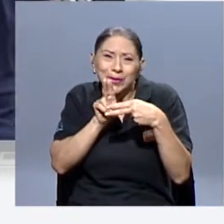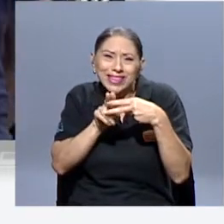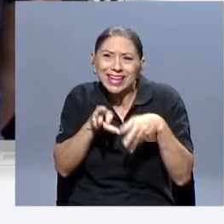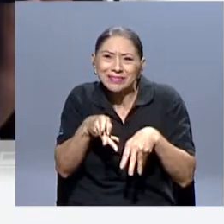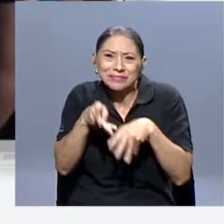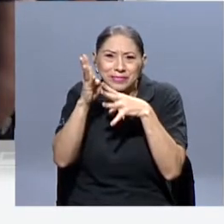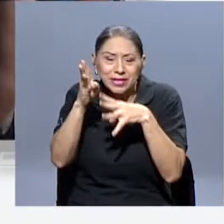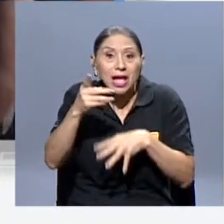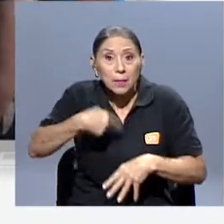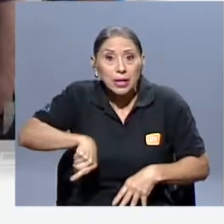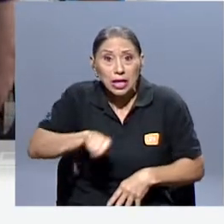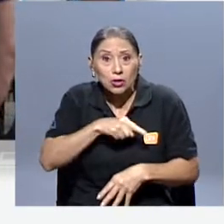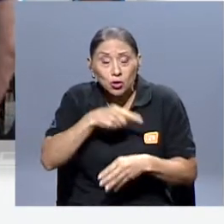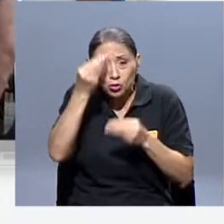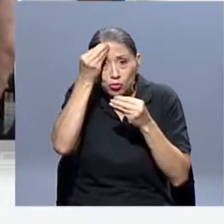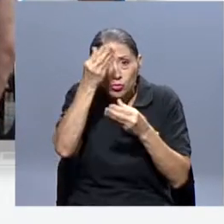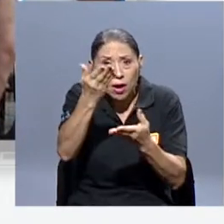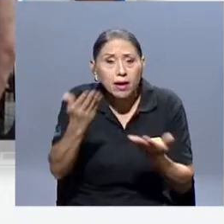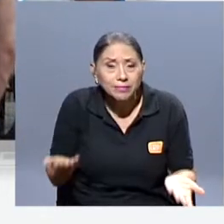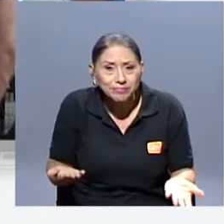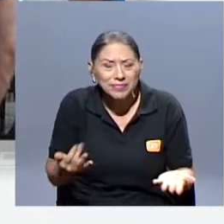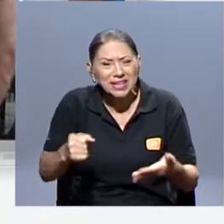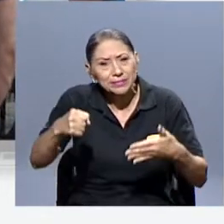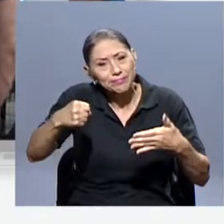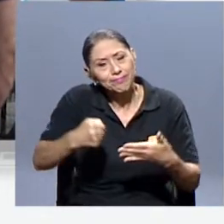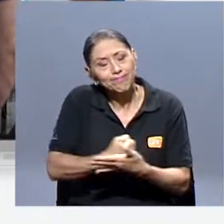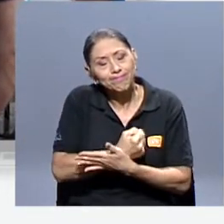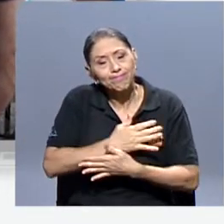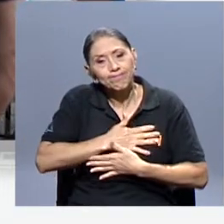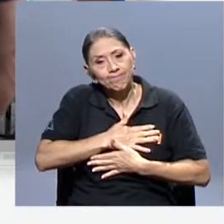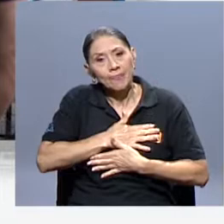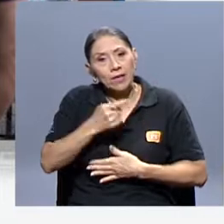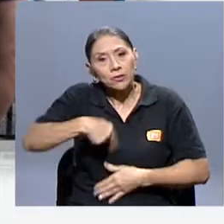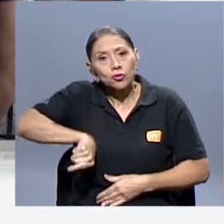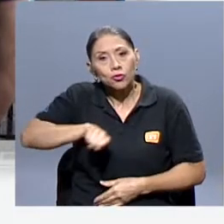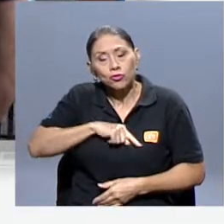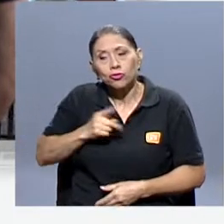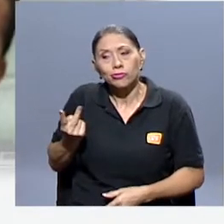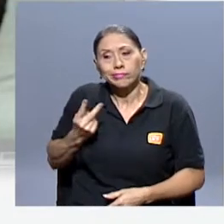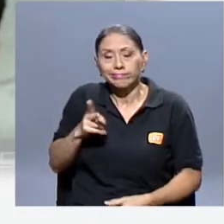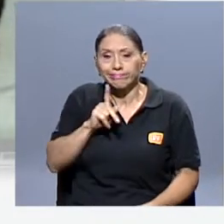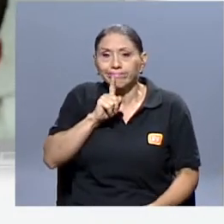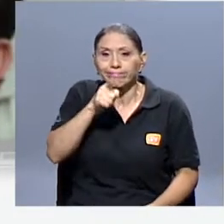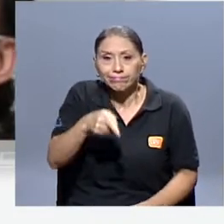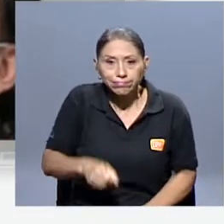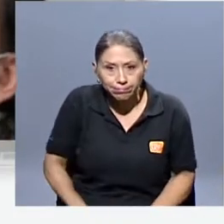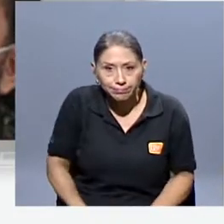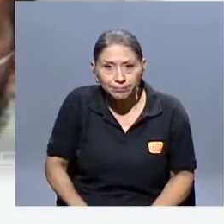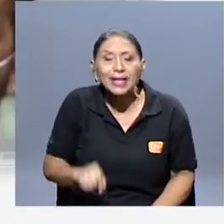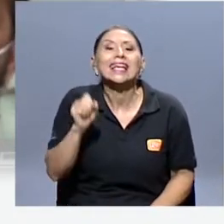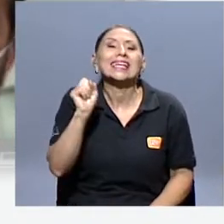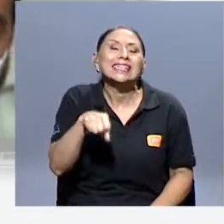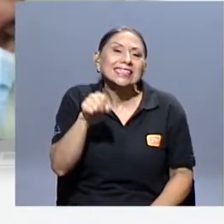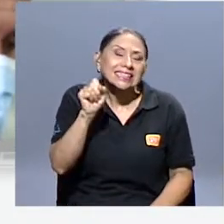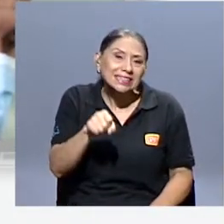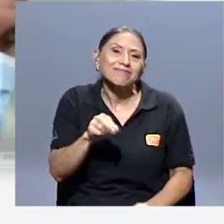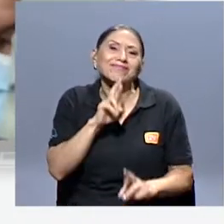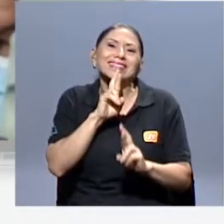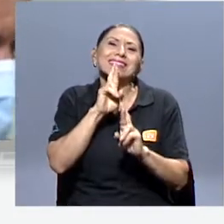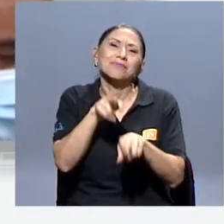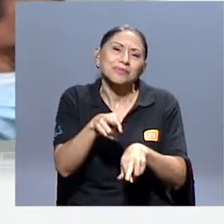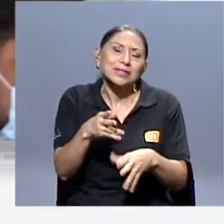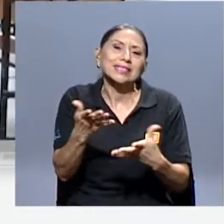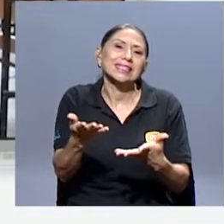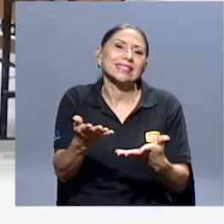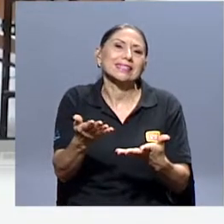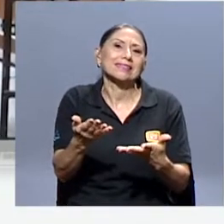alarmas que nosotros detectamos, y bueno, lamentablemente estábamos en lo cierto, ¿verdad? Sí se reaccionó muy tarde, ¿verdad? Se